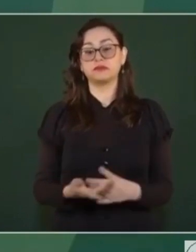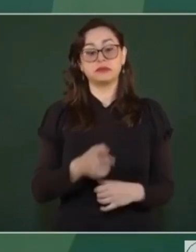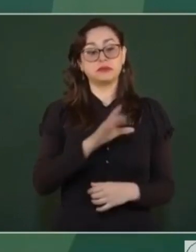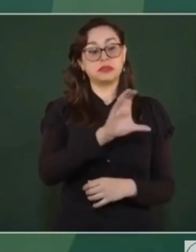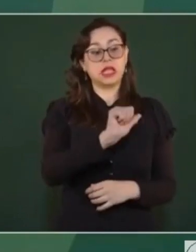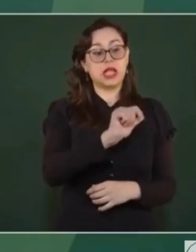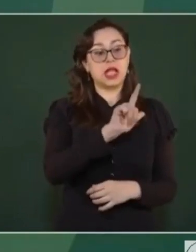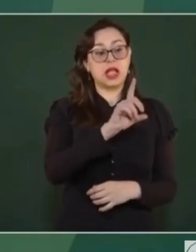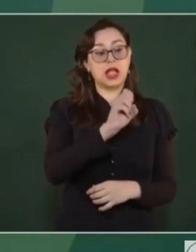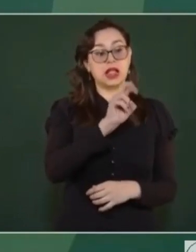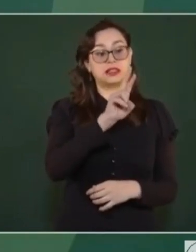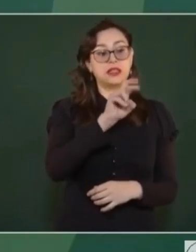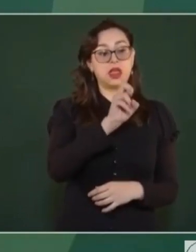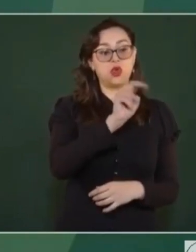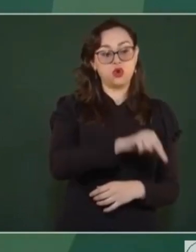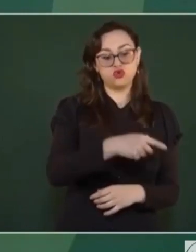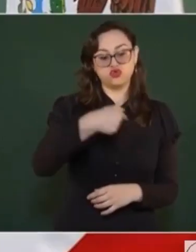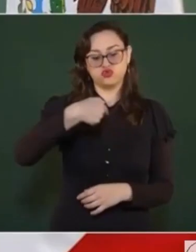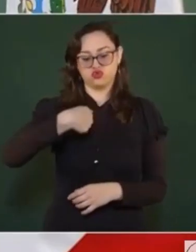del